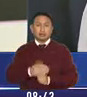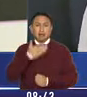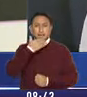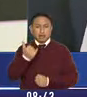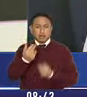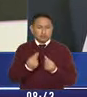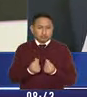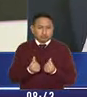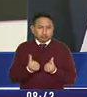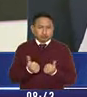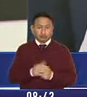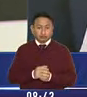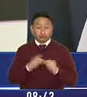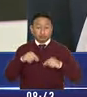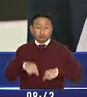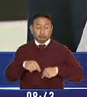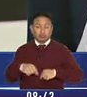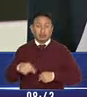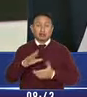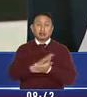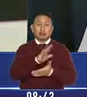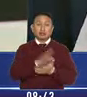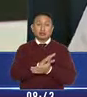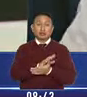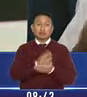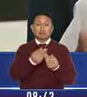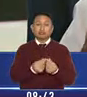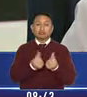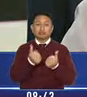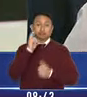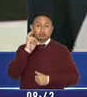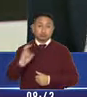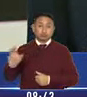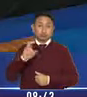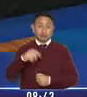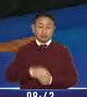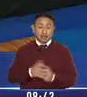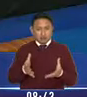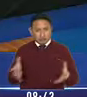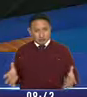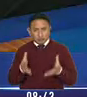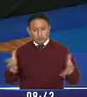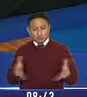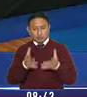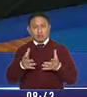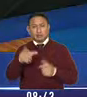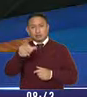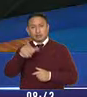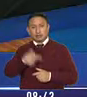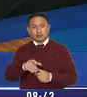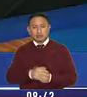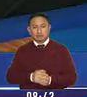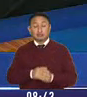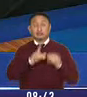la calidad, vamos a instalar la escuela de calidad turística para motivar, incentivar a más